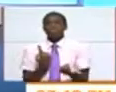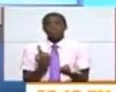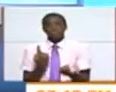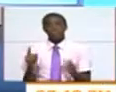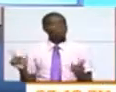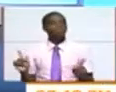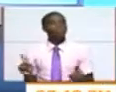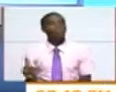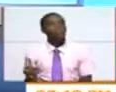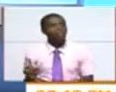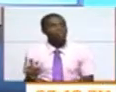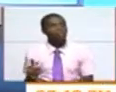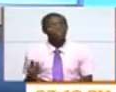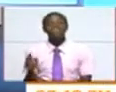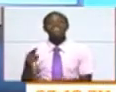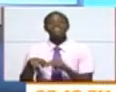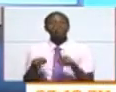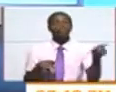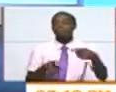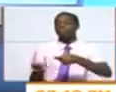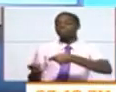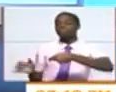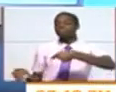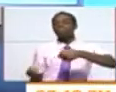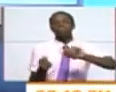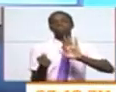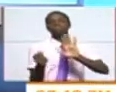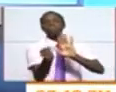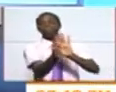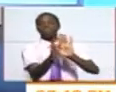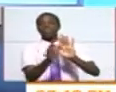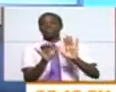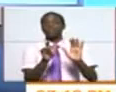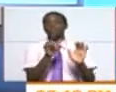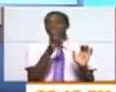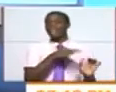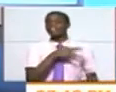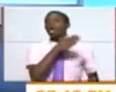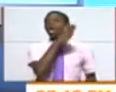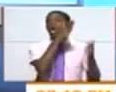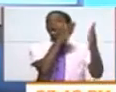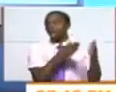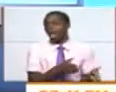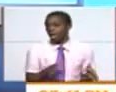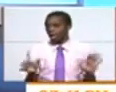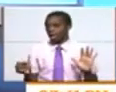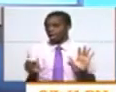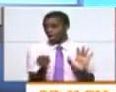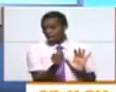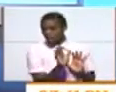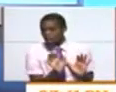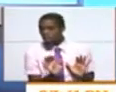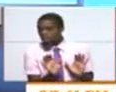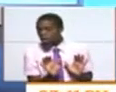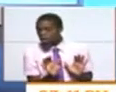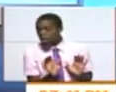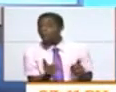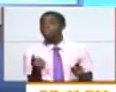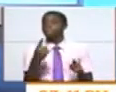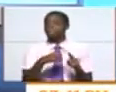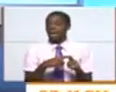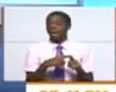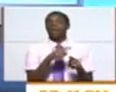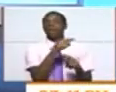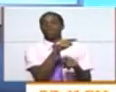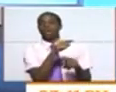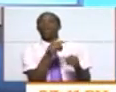Niño que fue utilizado por esta señora, utilizado, y por el conglomerado y la hegemonía